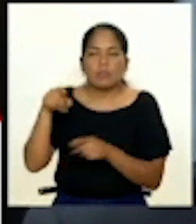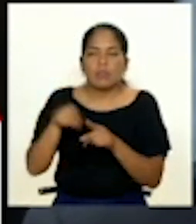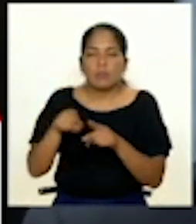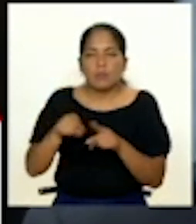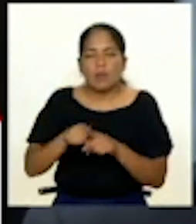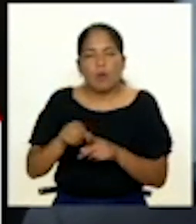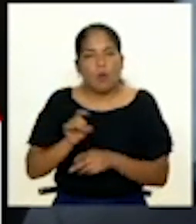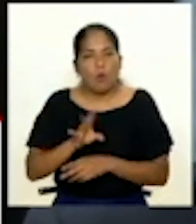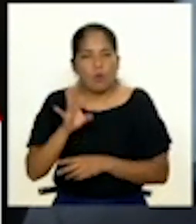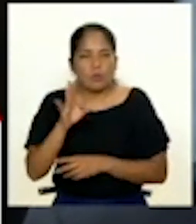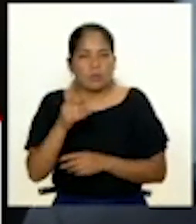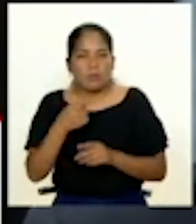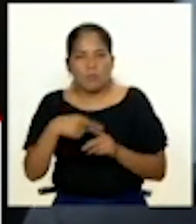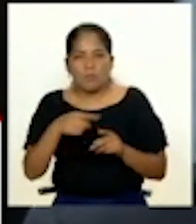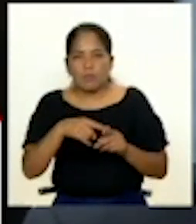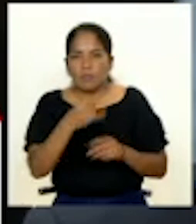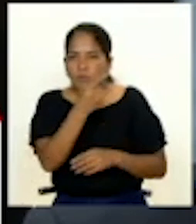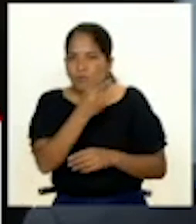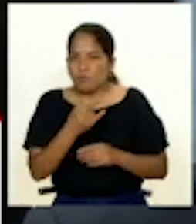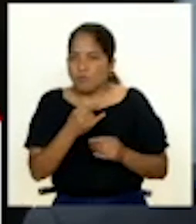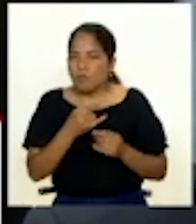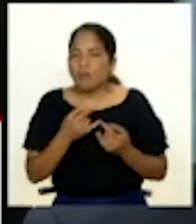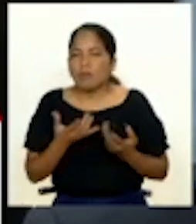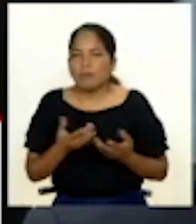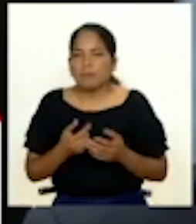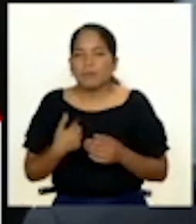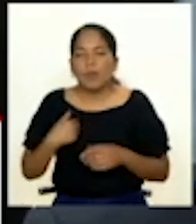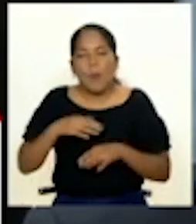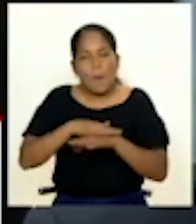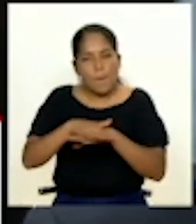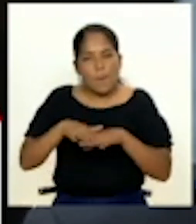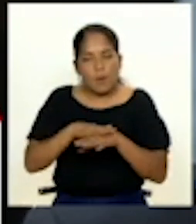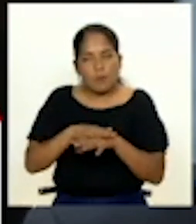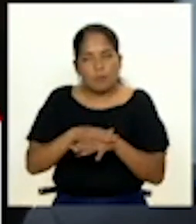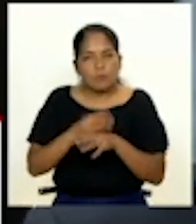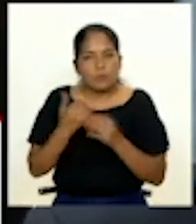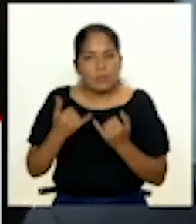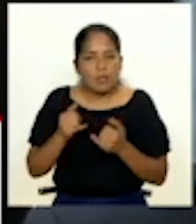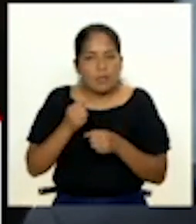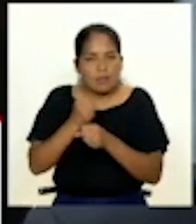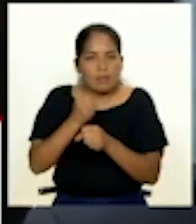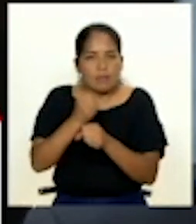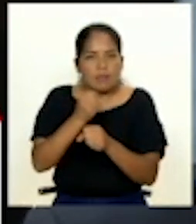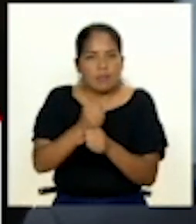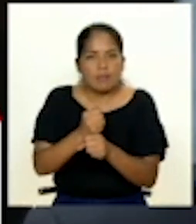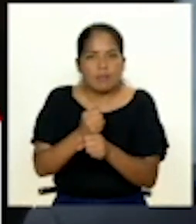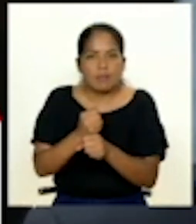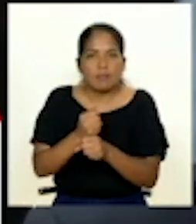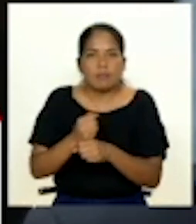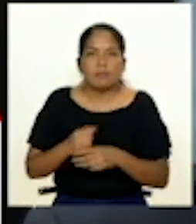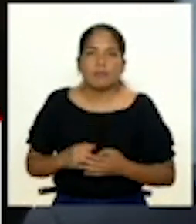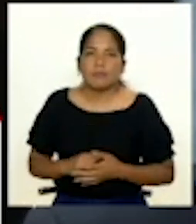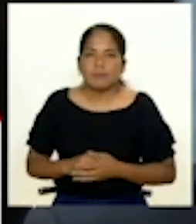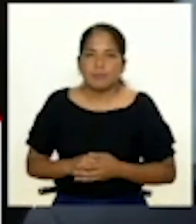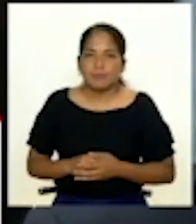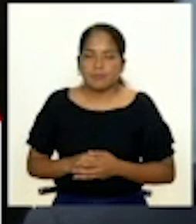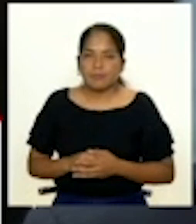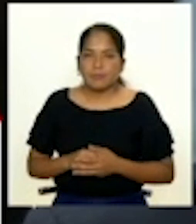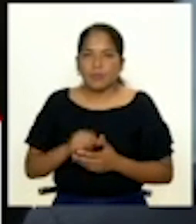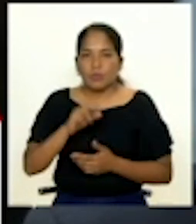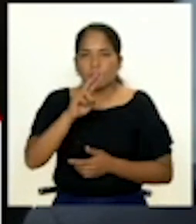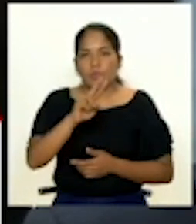eólica. En nuestro periodo, digamos, hemos completado la operación comercial de la línea de transmisión